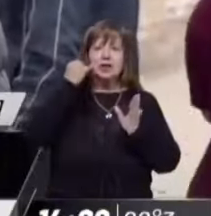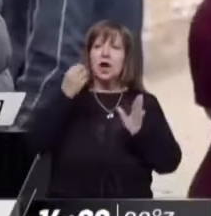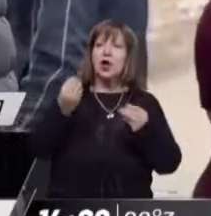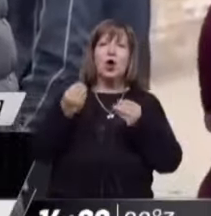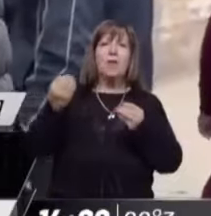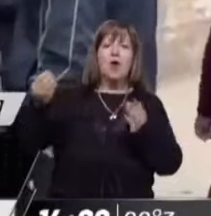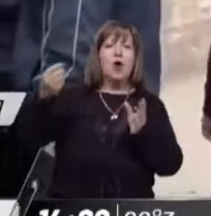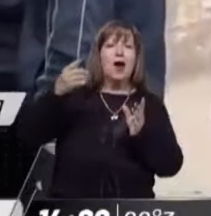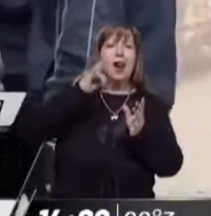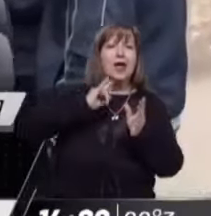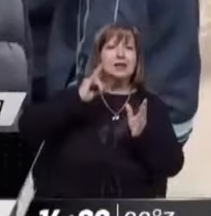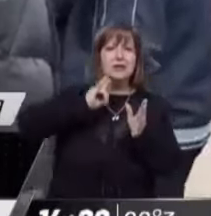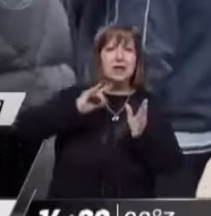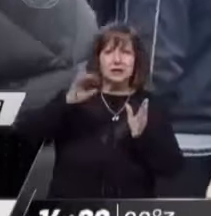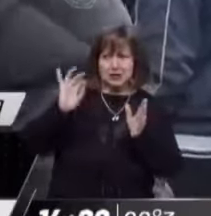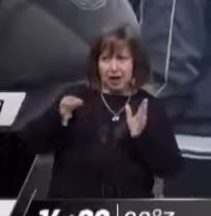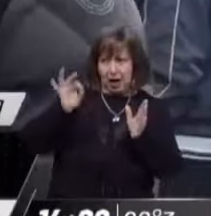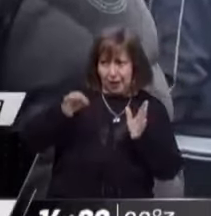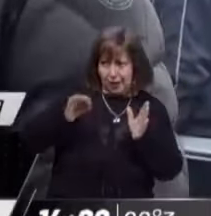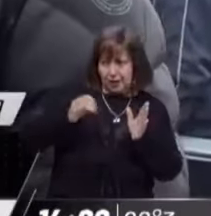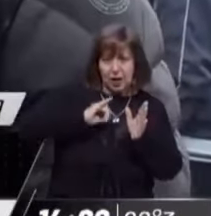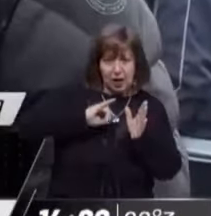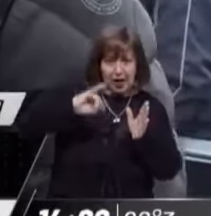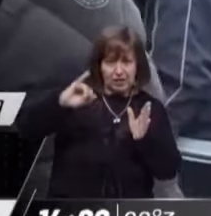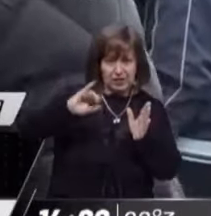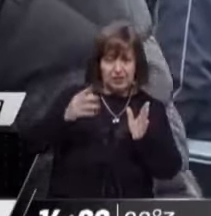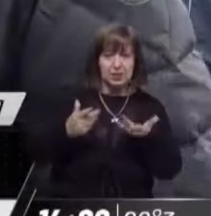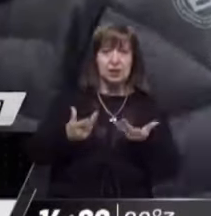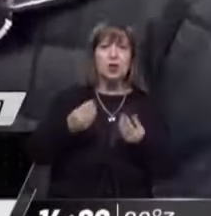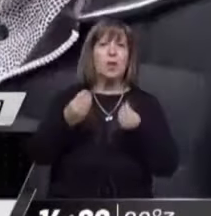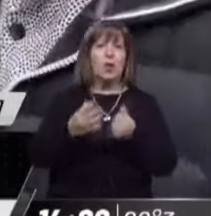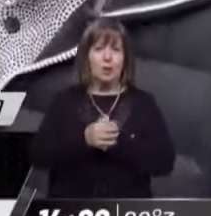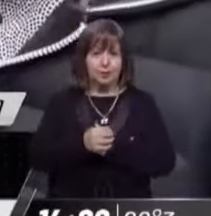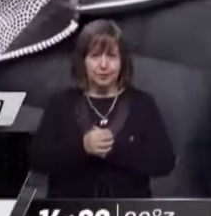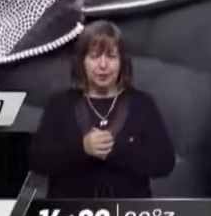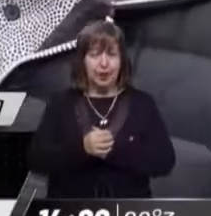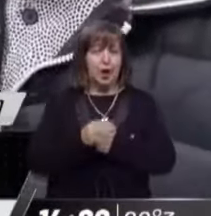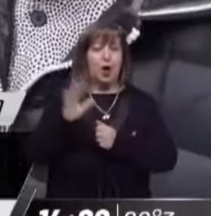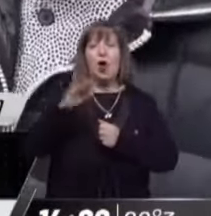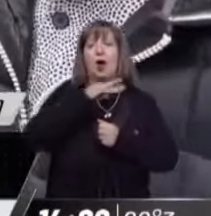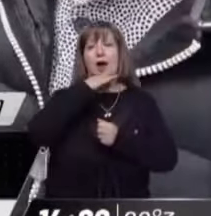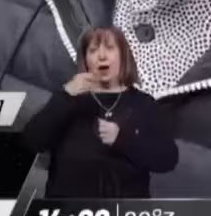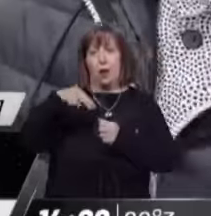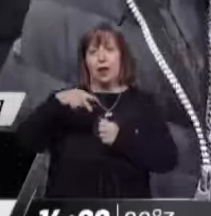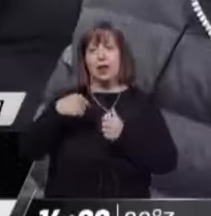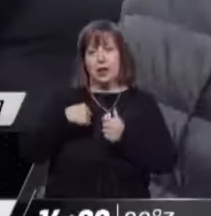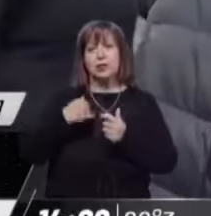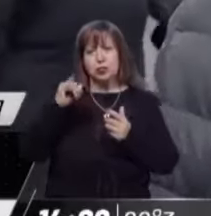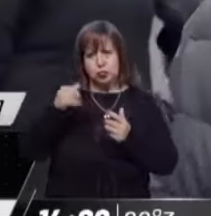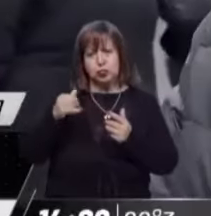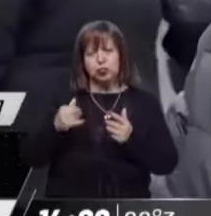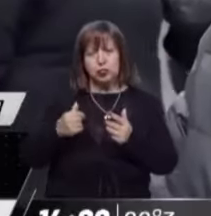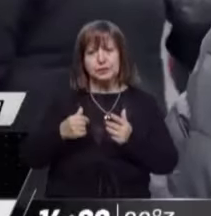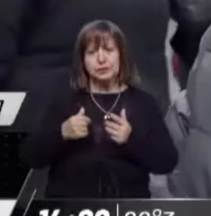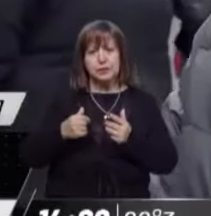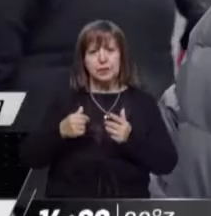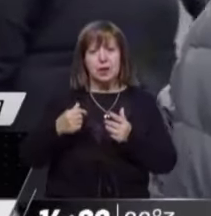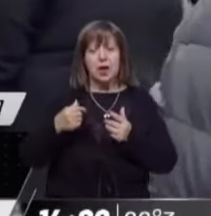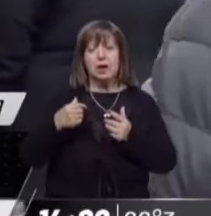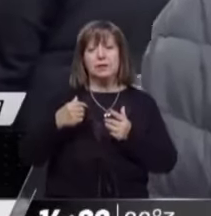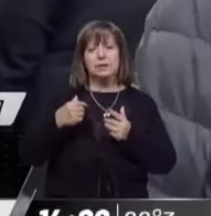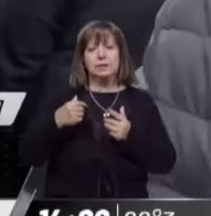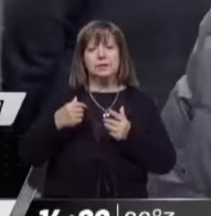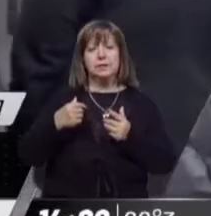leche y saben que eso no se puede hacer y es lo que se comunica aquí a quienes vienen a buscarlo, ¿no, Juan? ¿Cómo le va? Sí, sí, así mismo. Bueno, recién estuvimos hablando